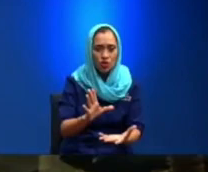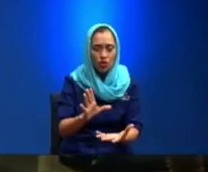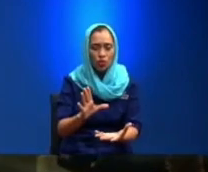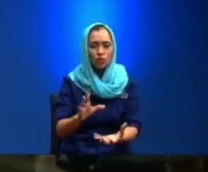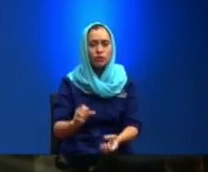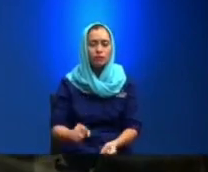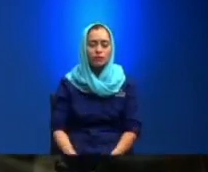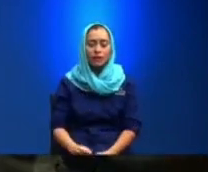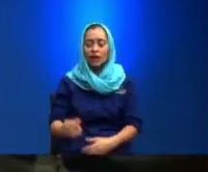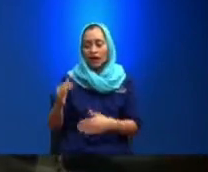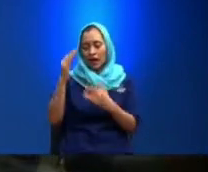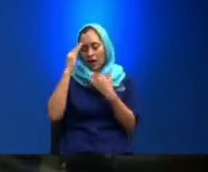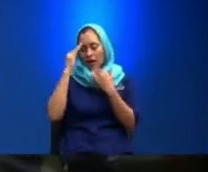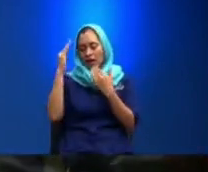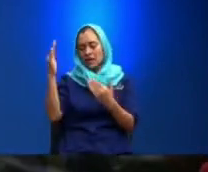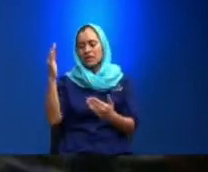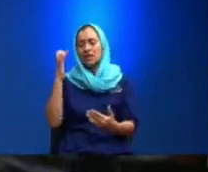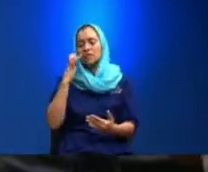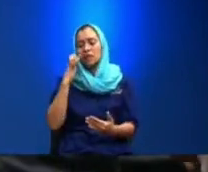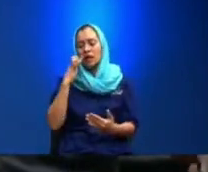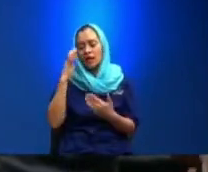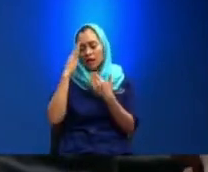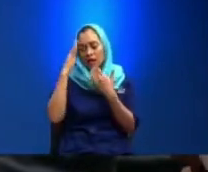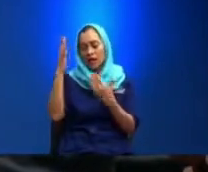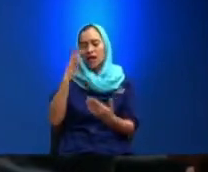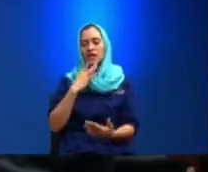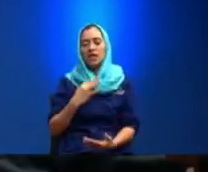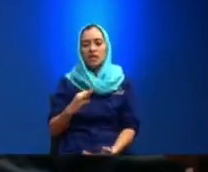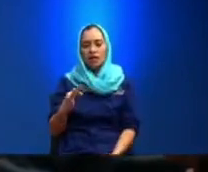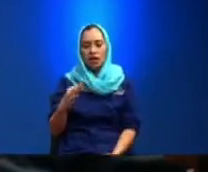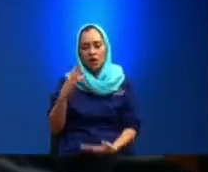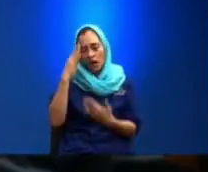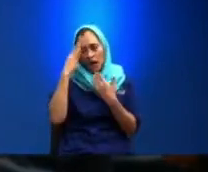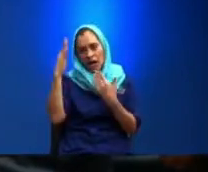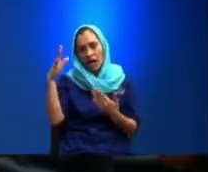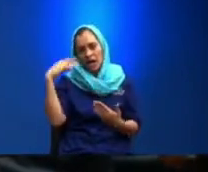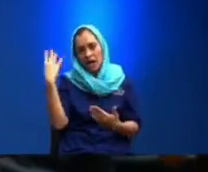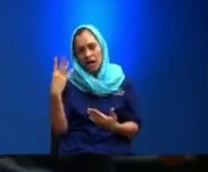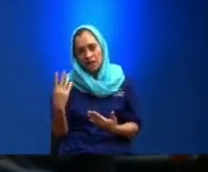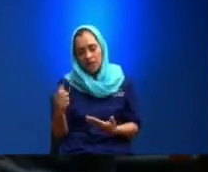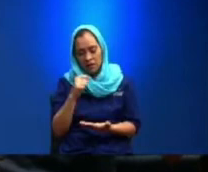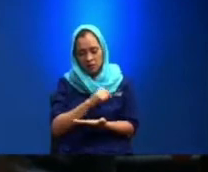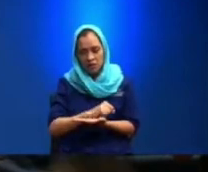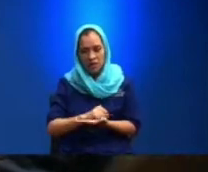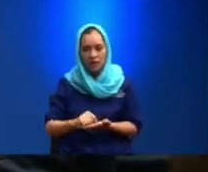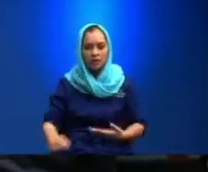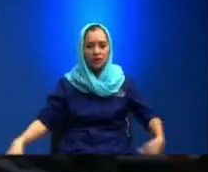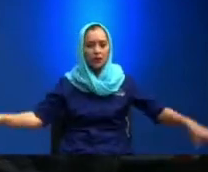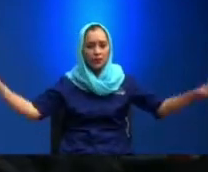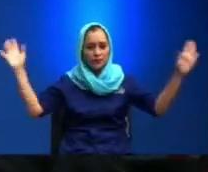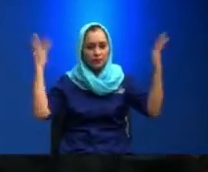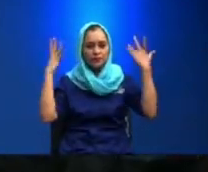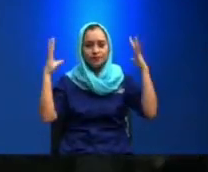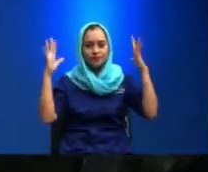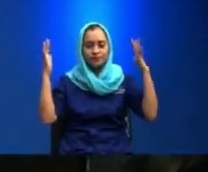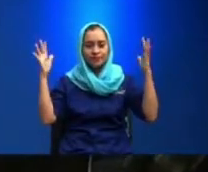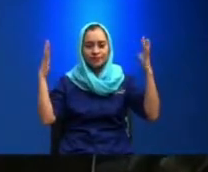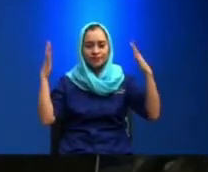padre gracias hijo y gracias espíritu santo darle un aplauso bien fuerte al rey